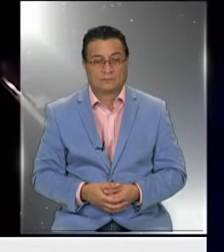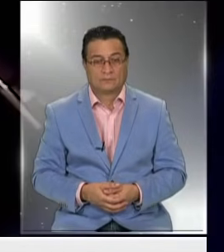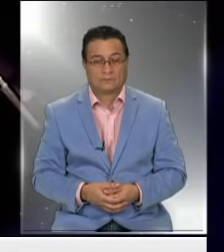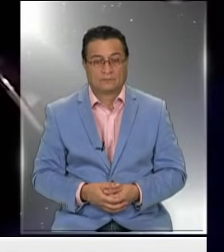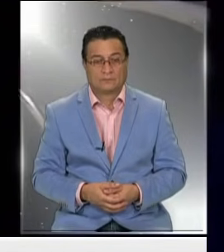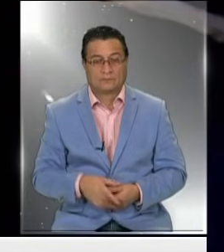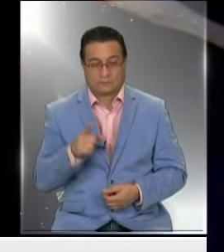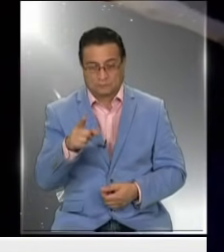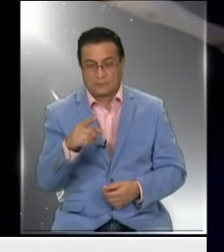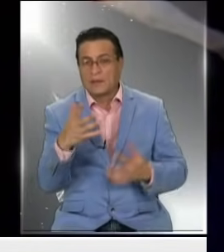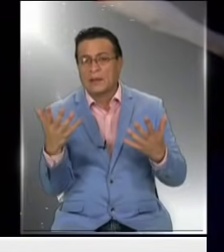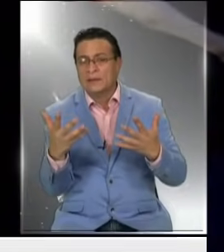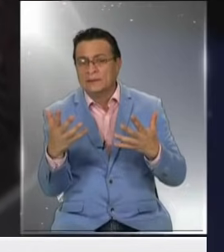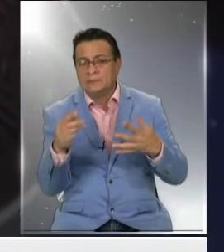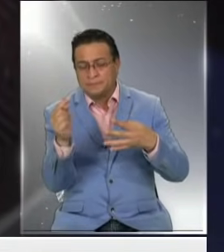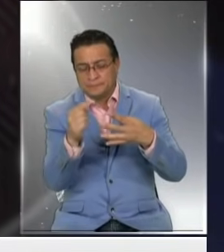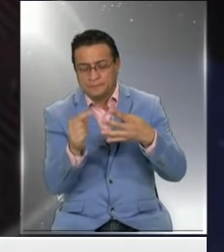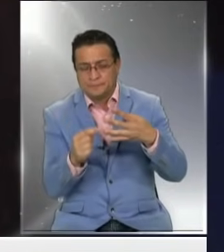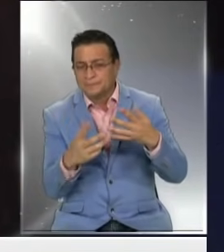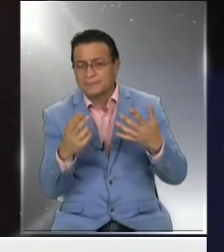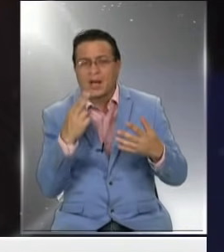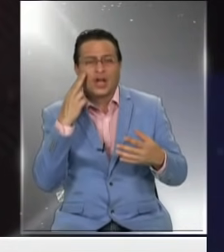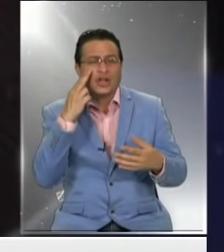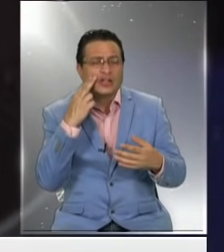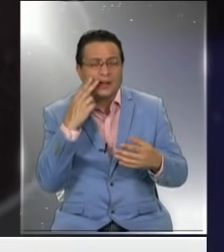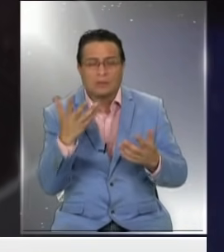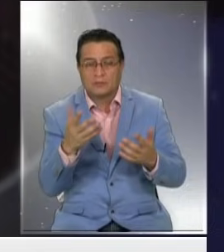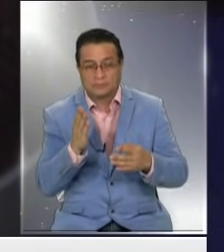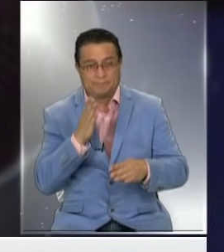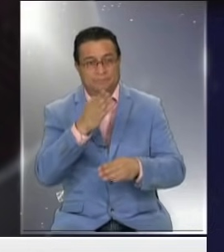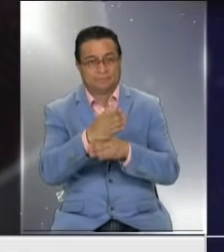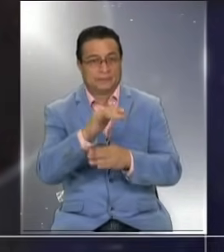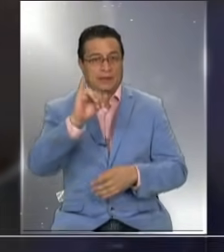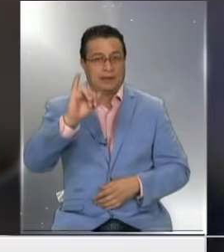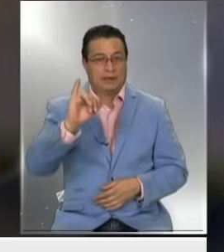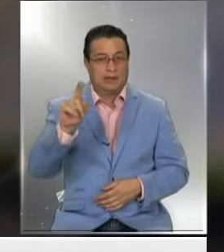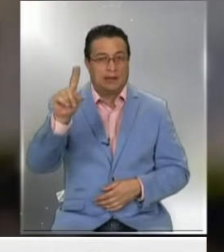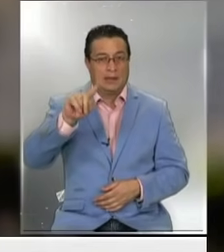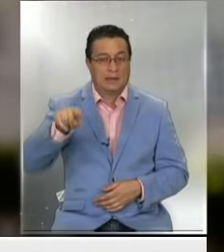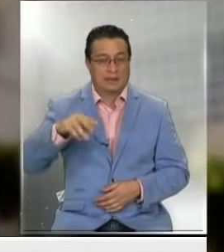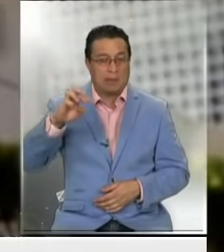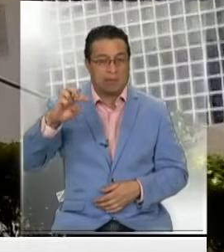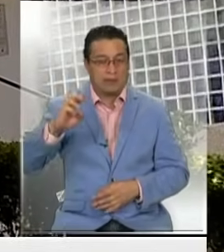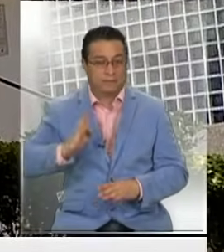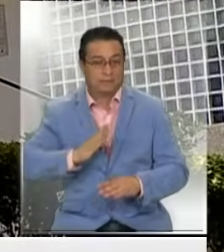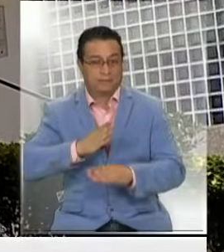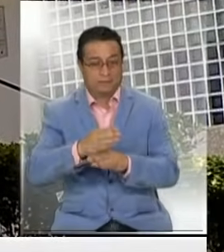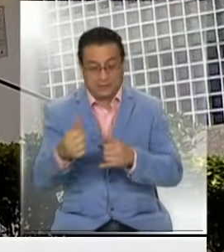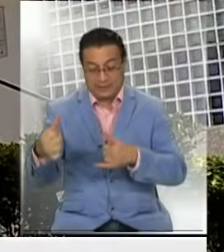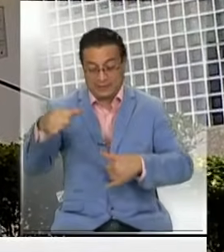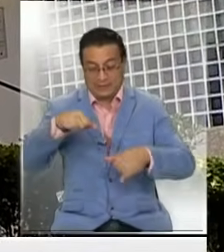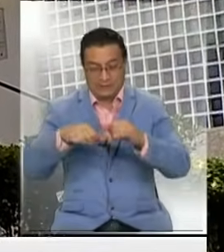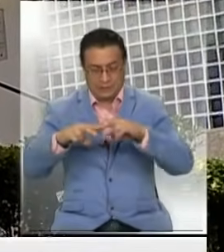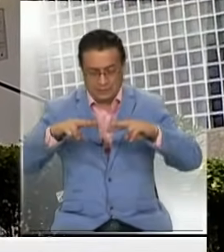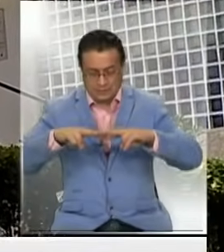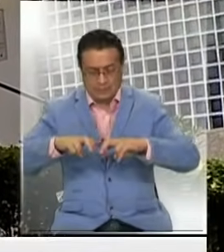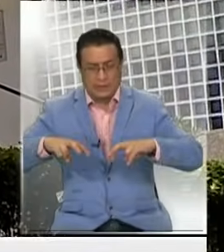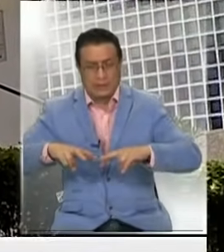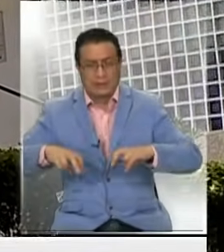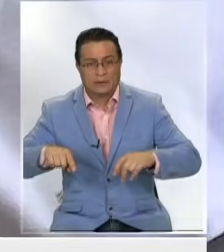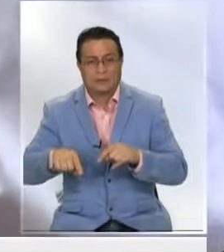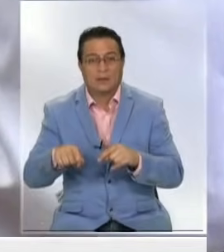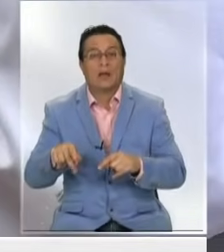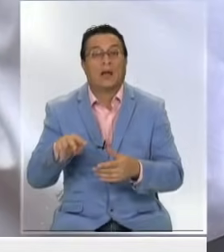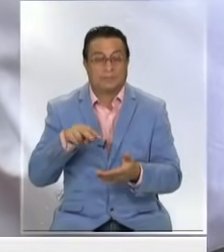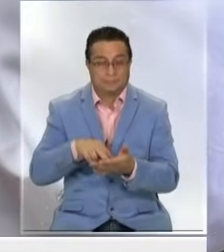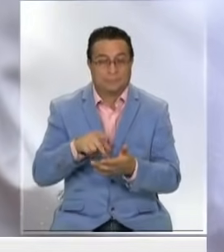Para develar este misterio color rosa, fuimos hasta el Instituto de Salud Pública, específicamente al laboratorio de análisis. Ahí nos